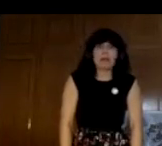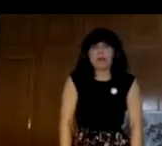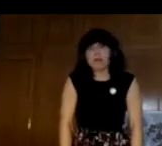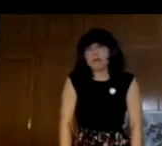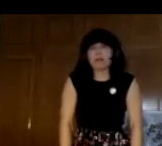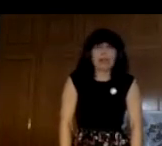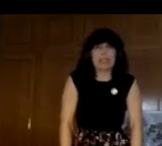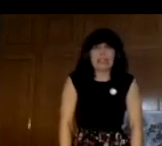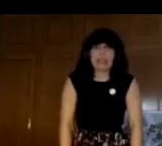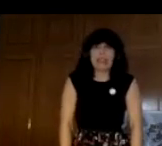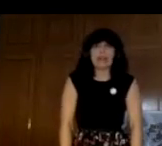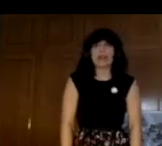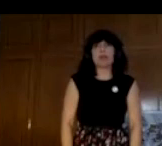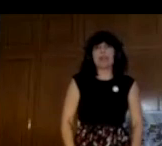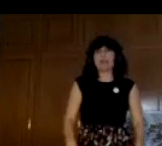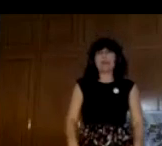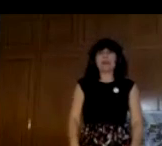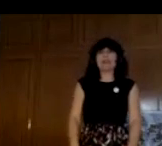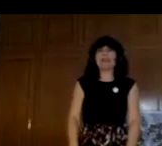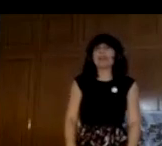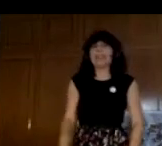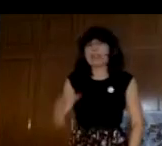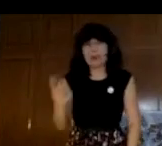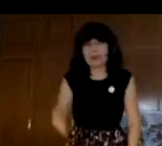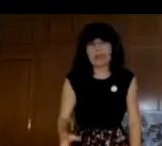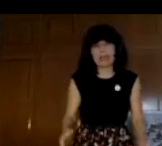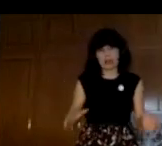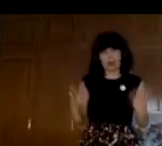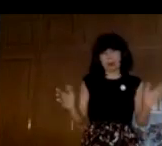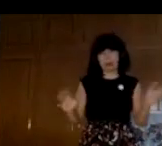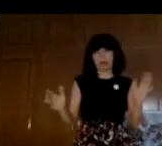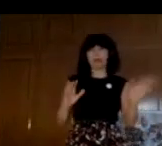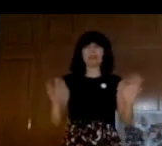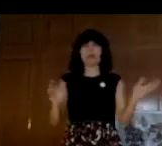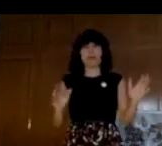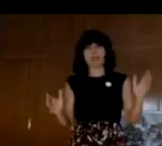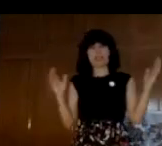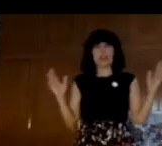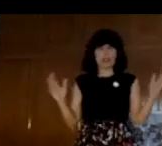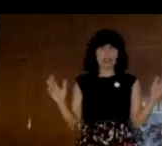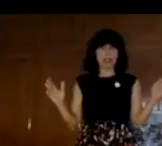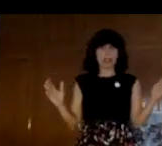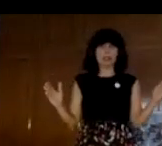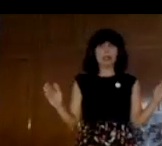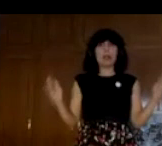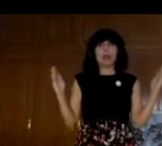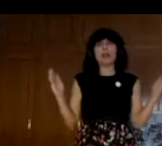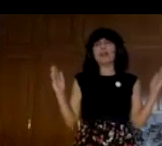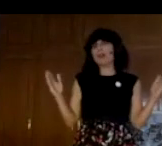25 y un 45, o sea, no, perdón, entre un 30 y un 45%, más o menos, eran los